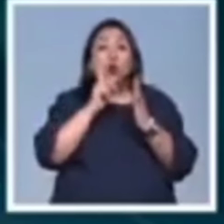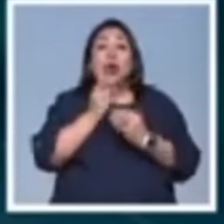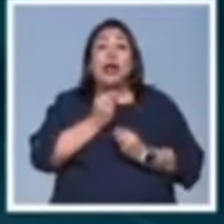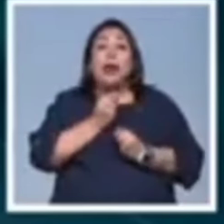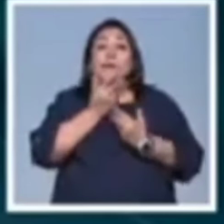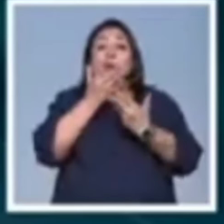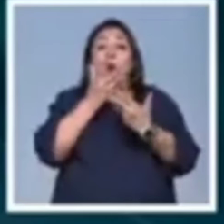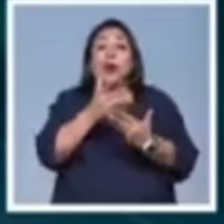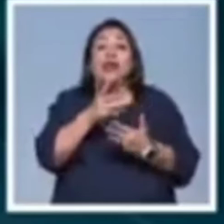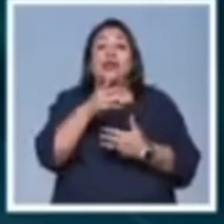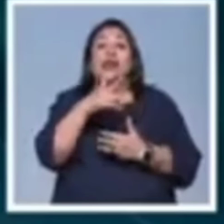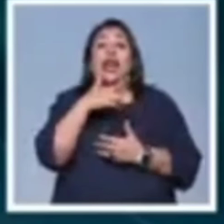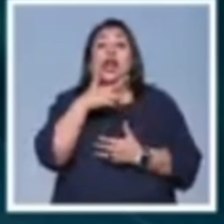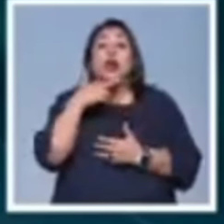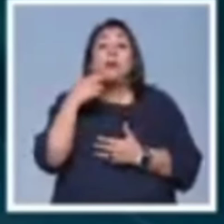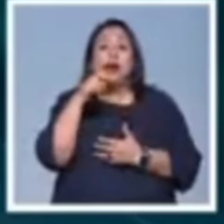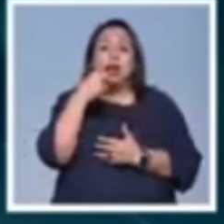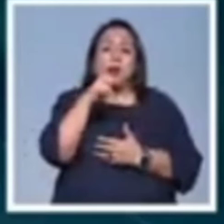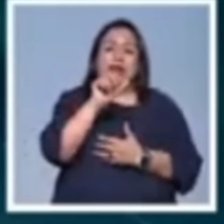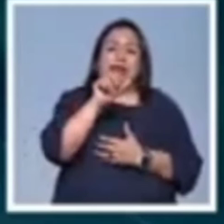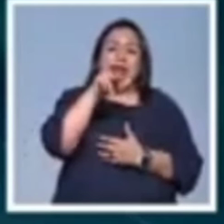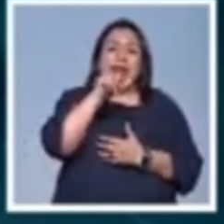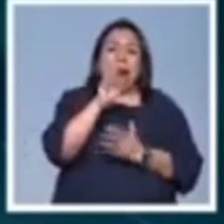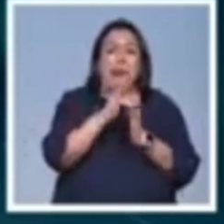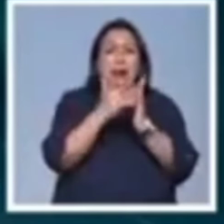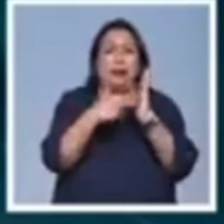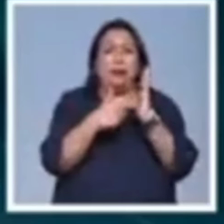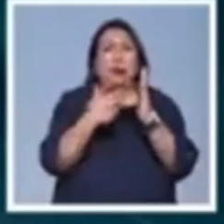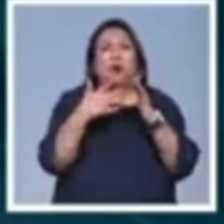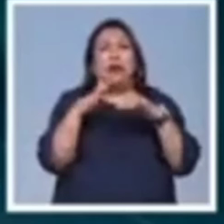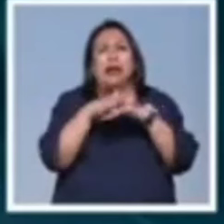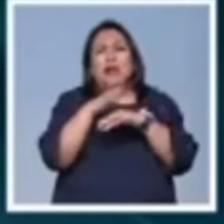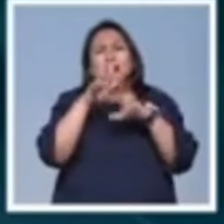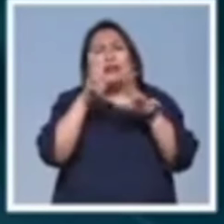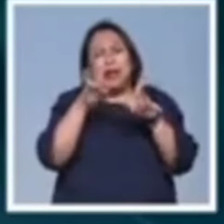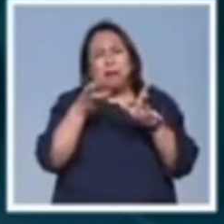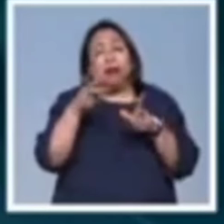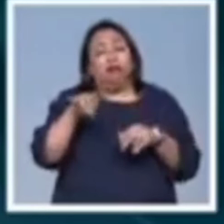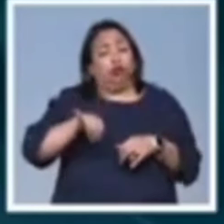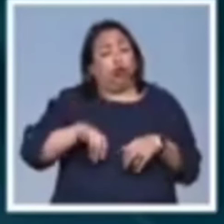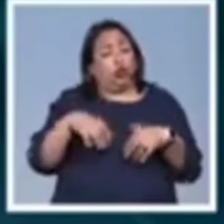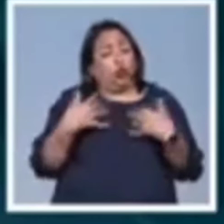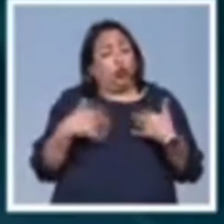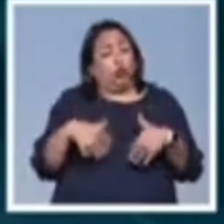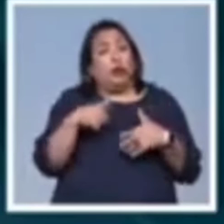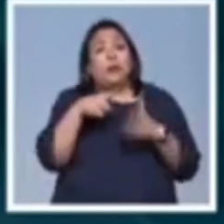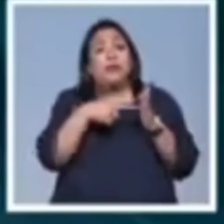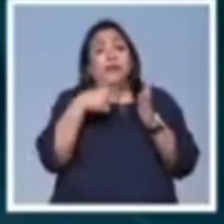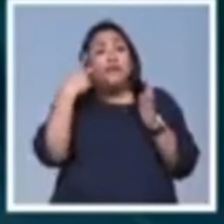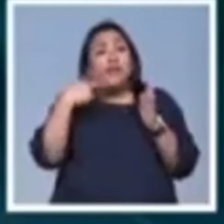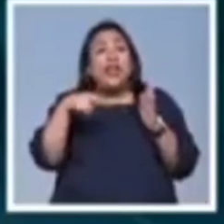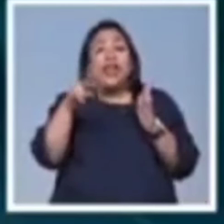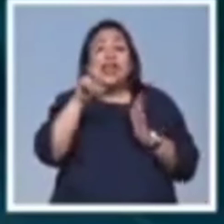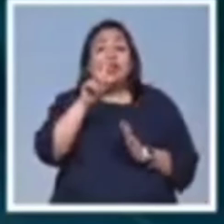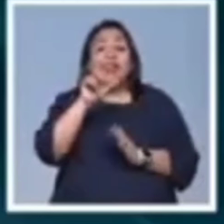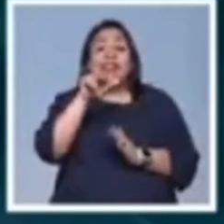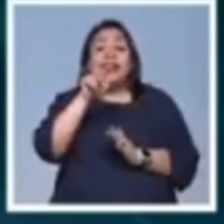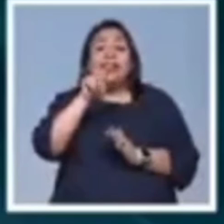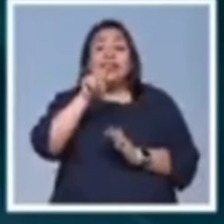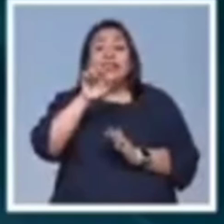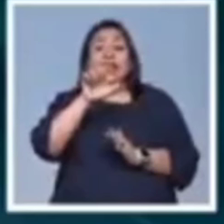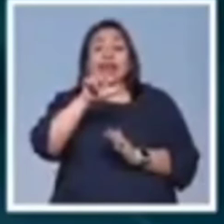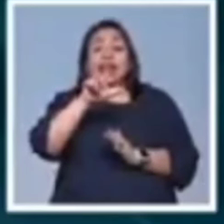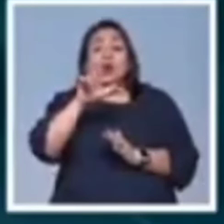Ana Blandiana. Es un libro, variaciones sobre un tema dado, interesantísimo. Es este viaje de Dante Alighieri en la